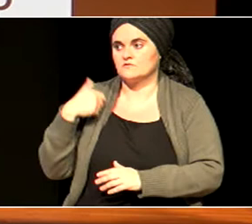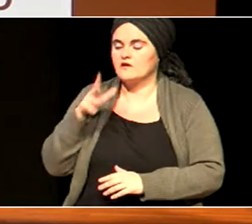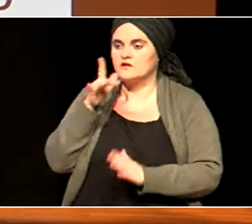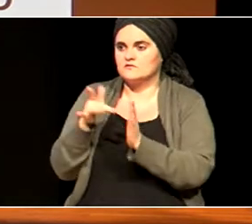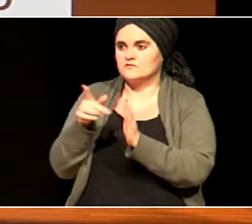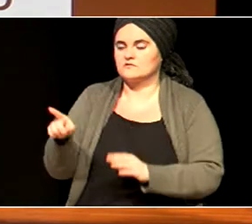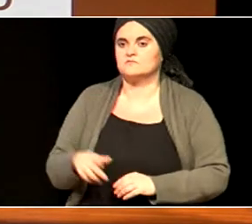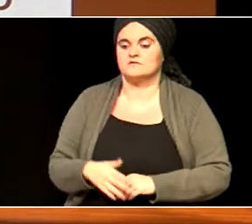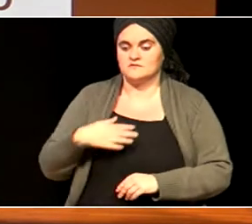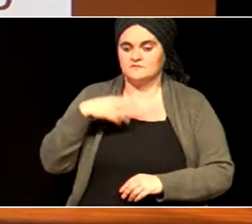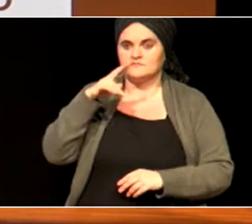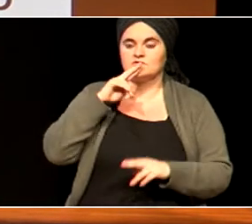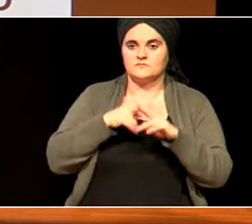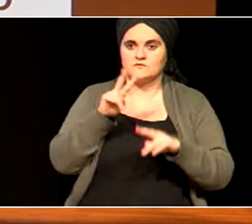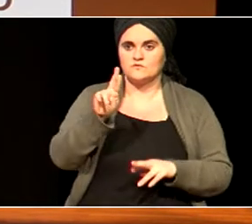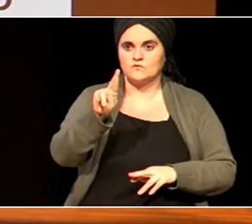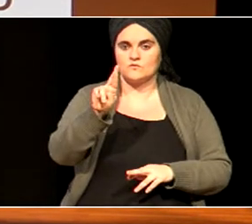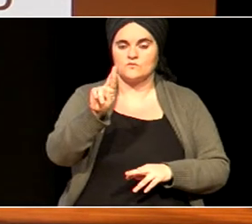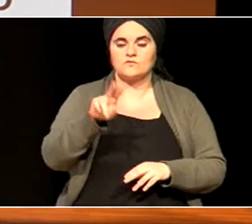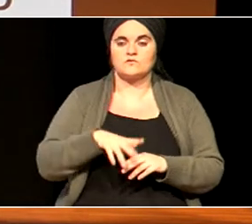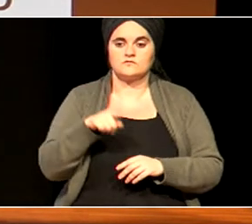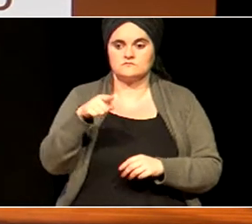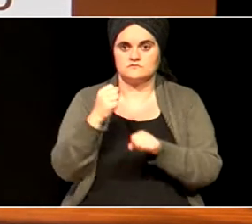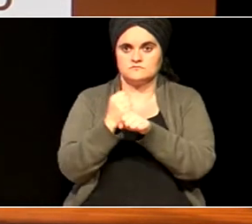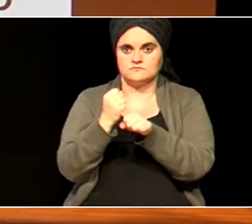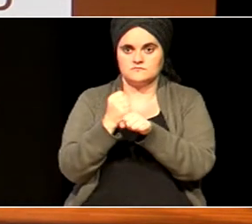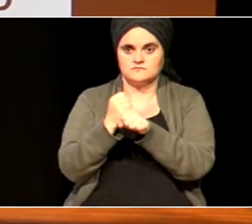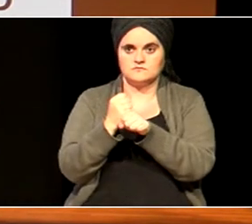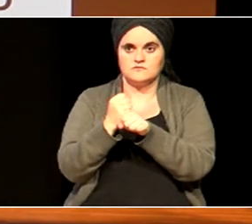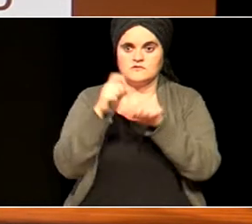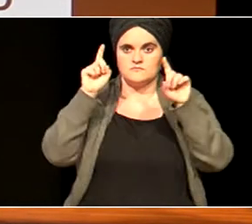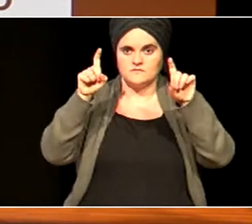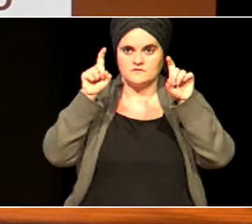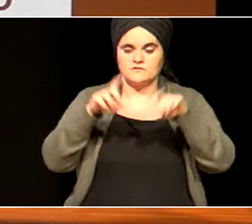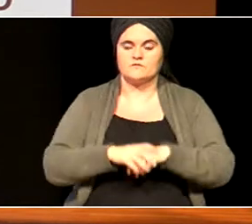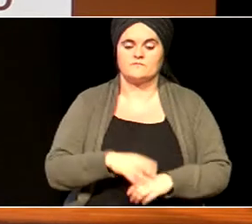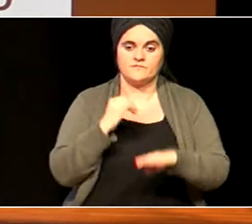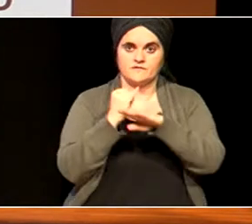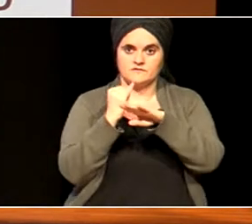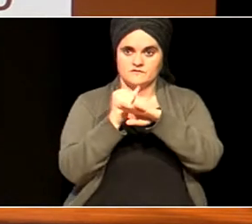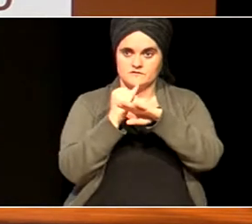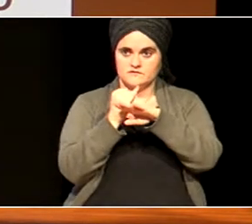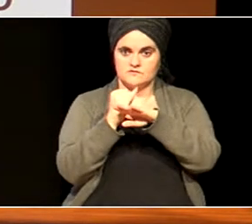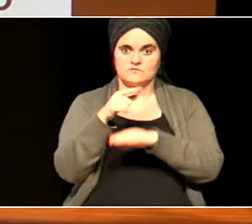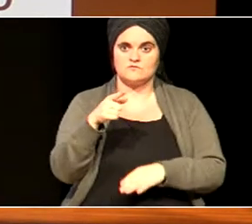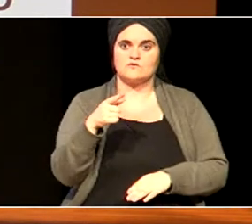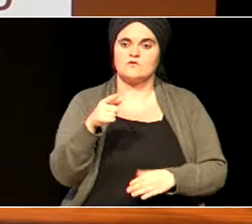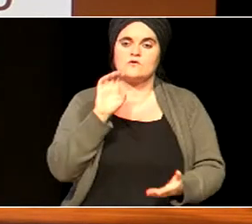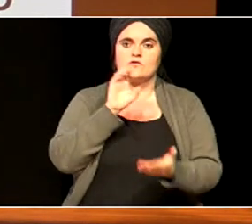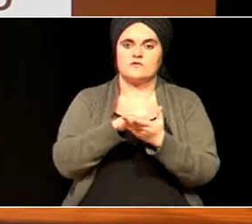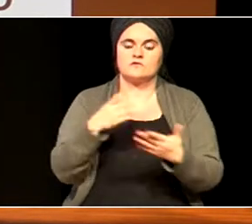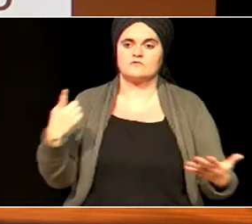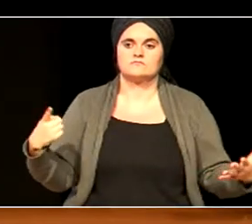Ni Urgaraizar naiz, Mendizabalako irakasle teknikoa. Mendizabala Institutoa es un centro integrado de formación